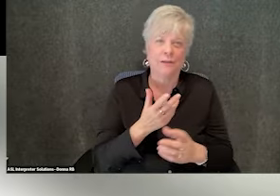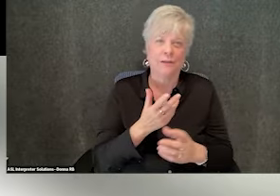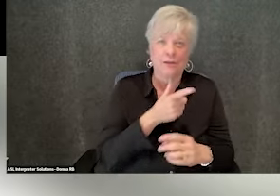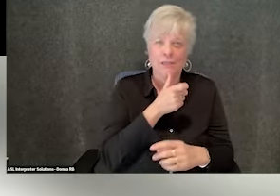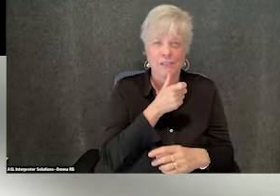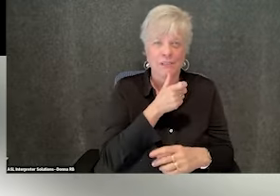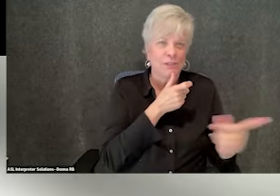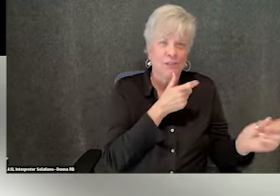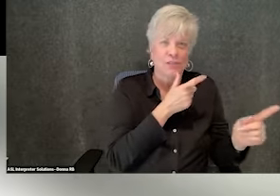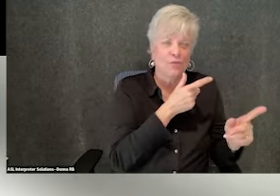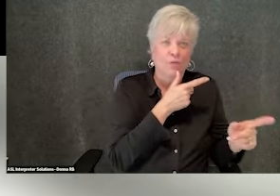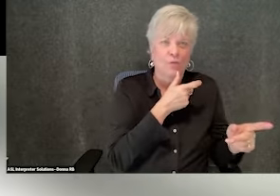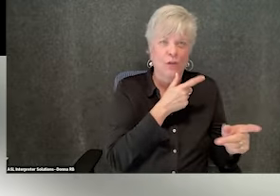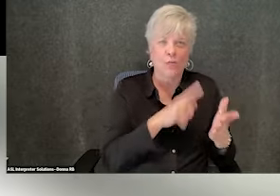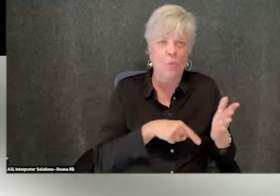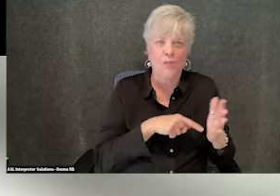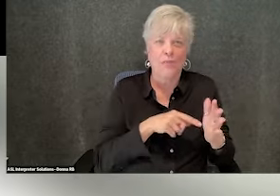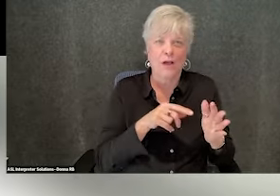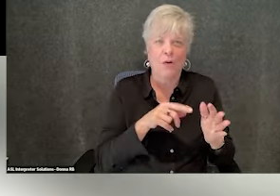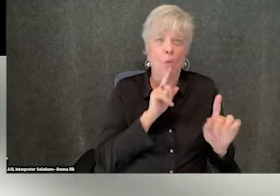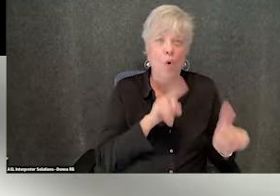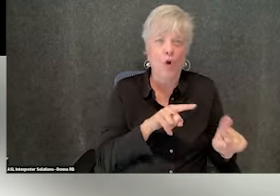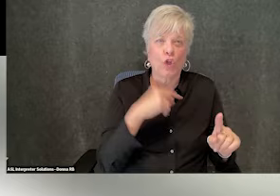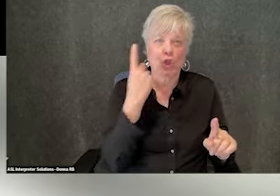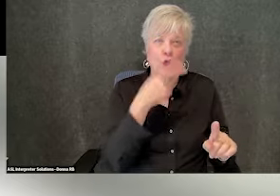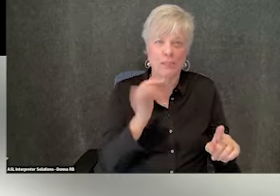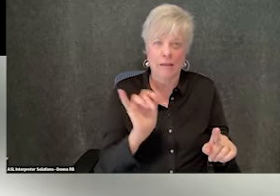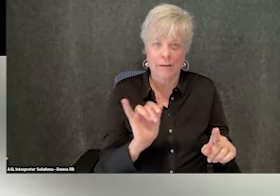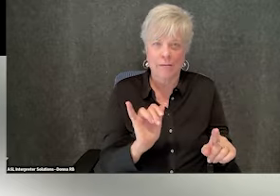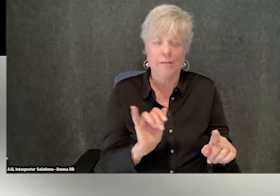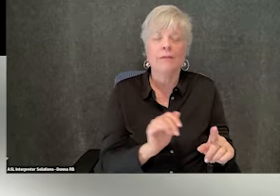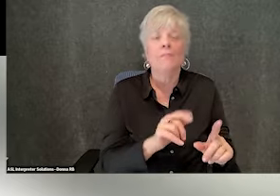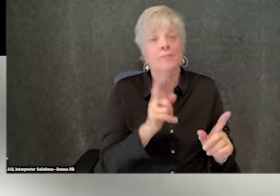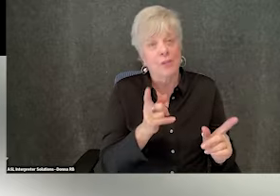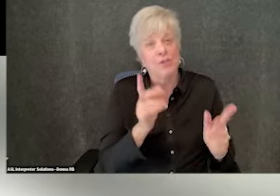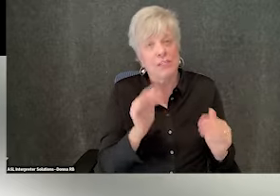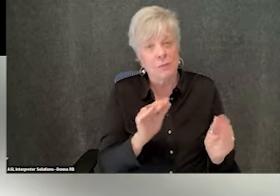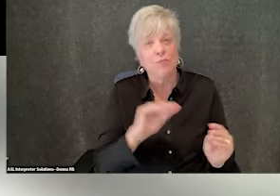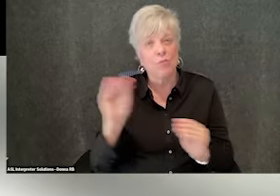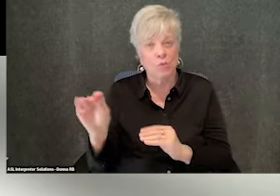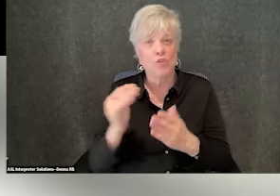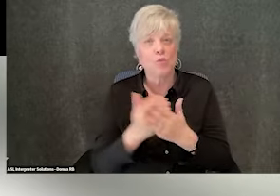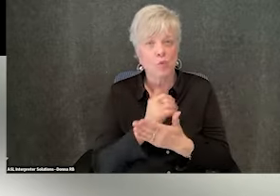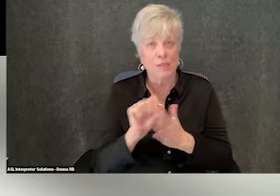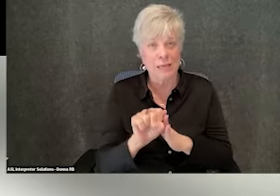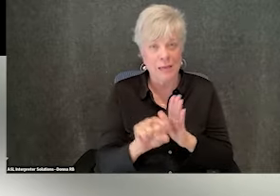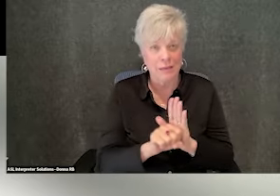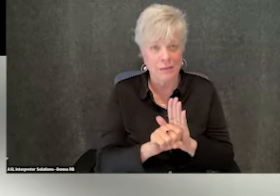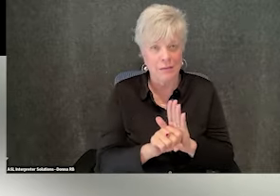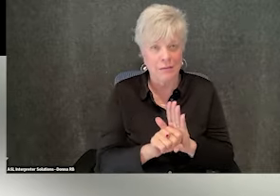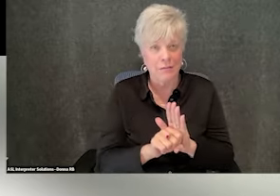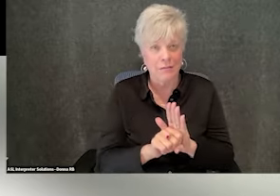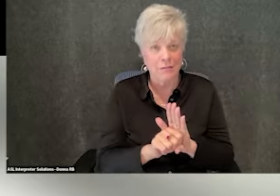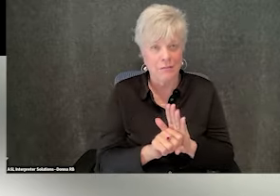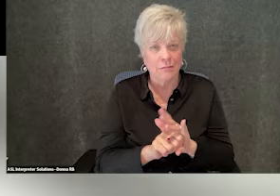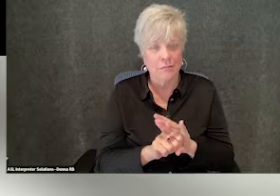de compartir información para compartirlo de un estado a otro sobre quién es el